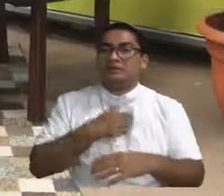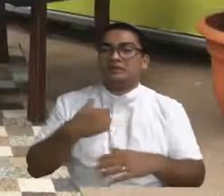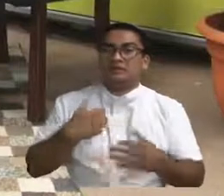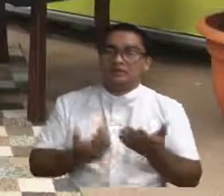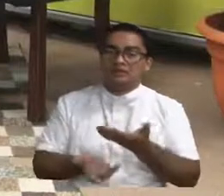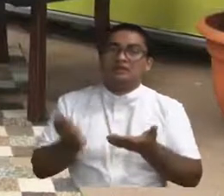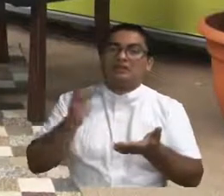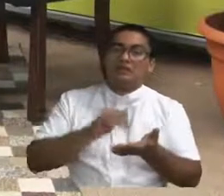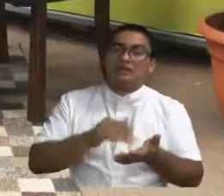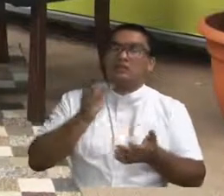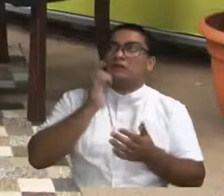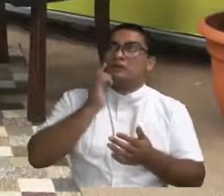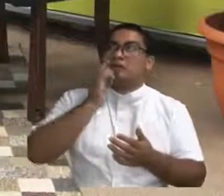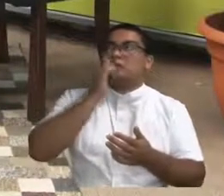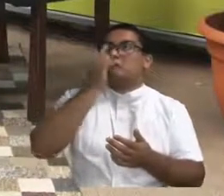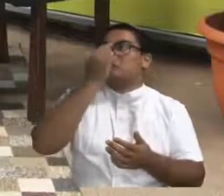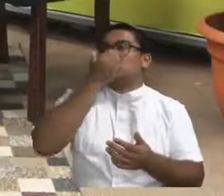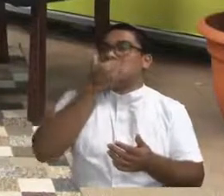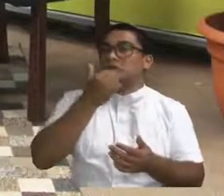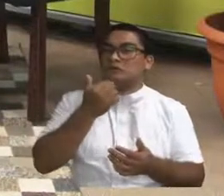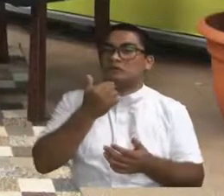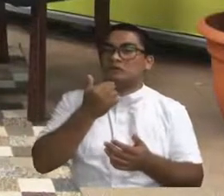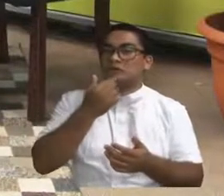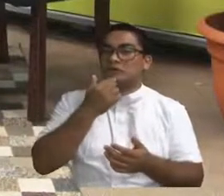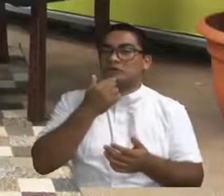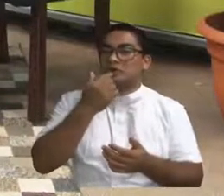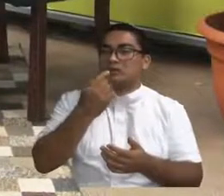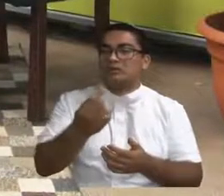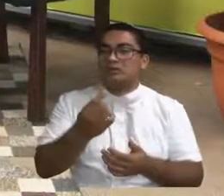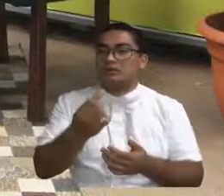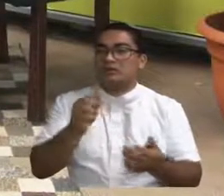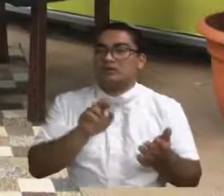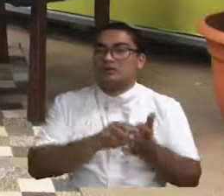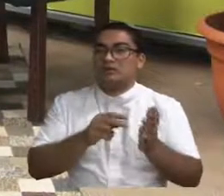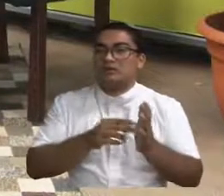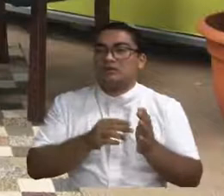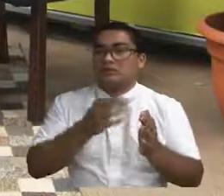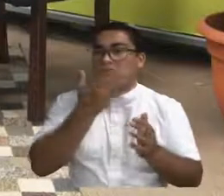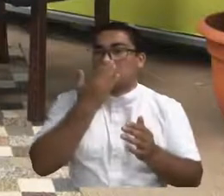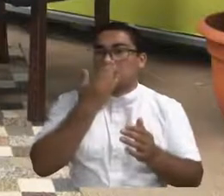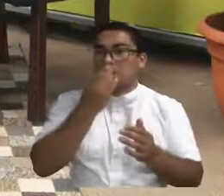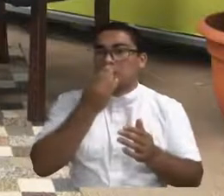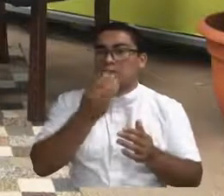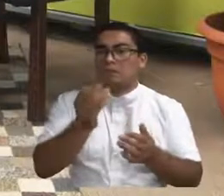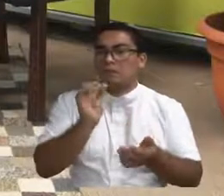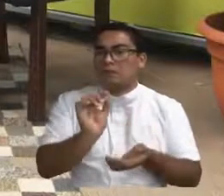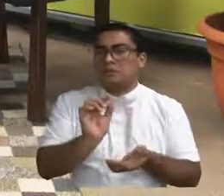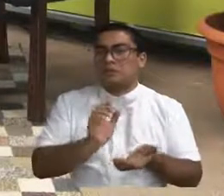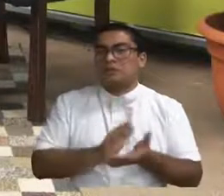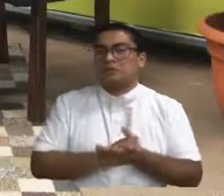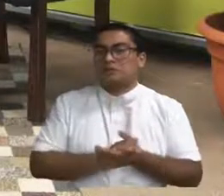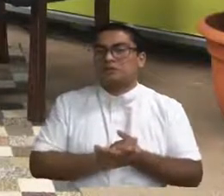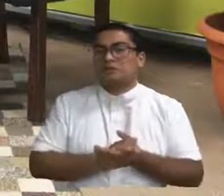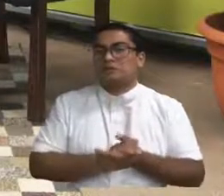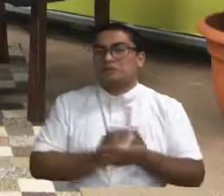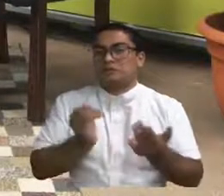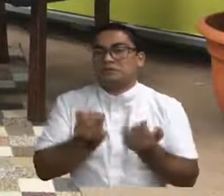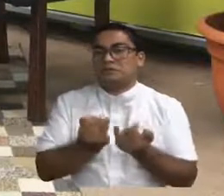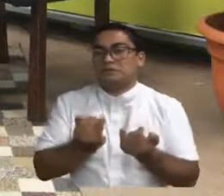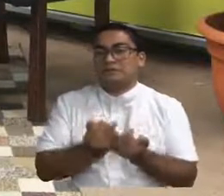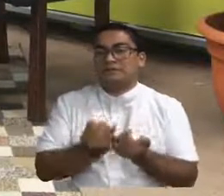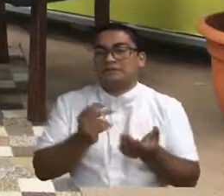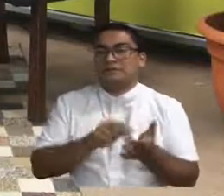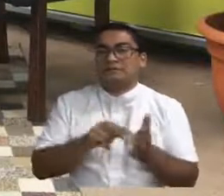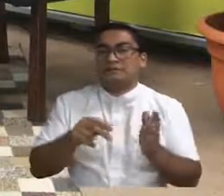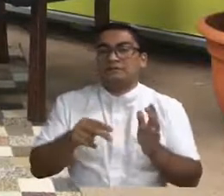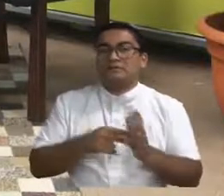con la otra fosa nasal y vamos a ver que en el segundo movimiento la cantidad de moco que sale va a ser súper menos. Y de esa manera podemos ver